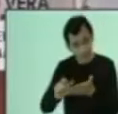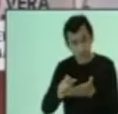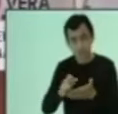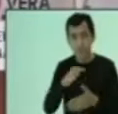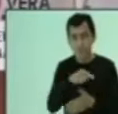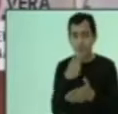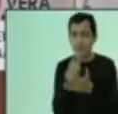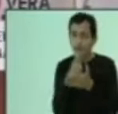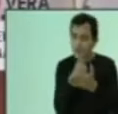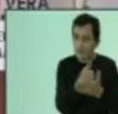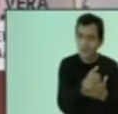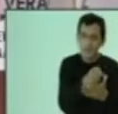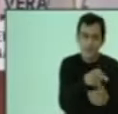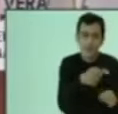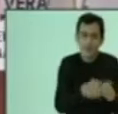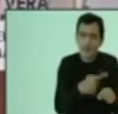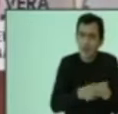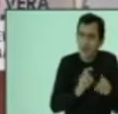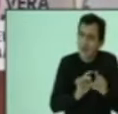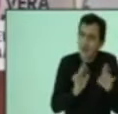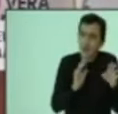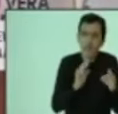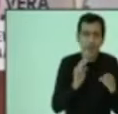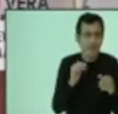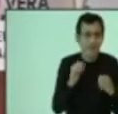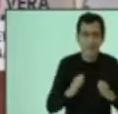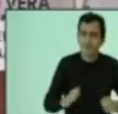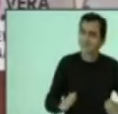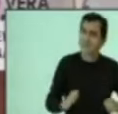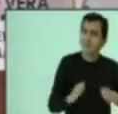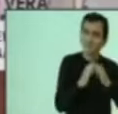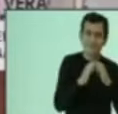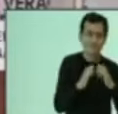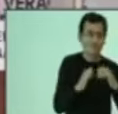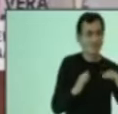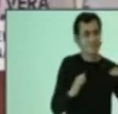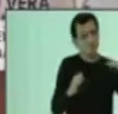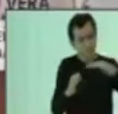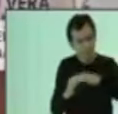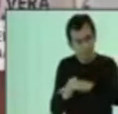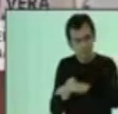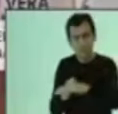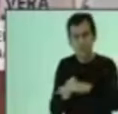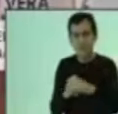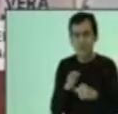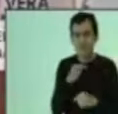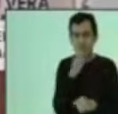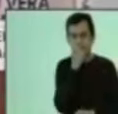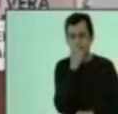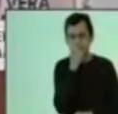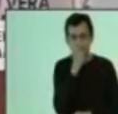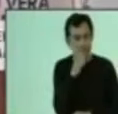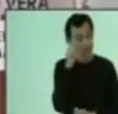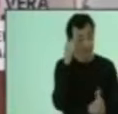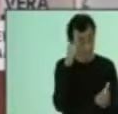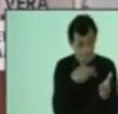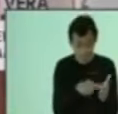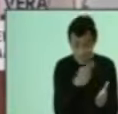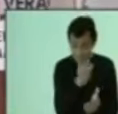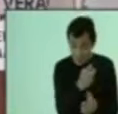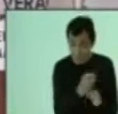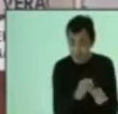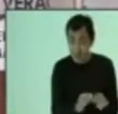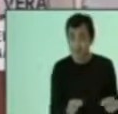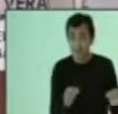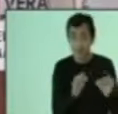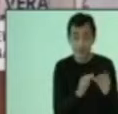poder movilizar a los enfermos, personas que tengan una urgencia inmediata. Creemos que la educación es vital para el desarrollo humano, para